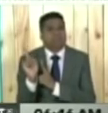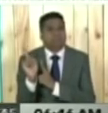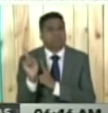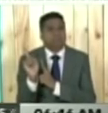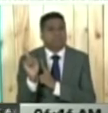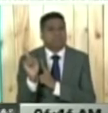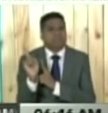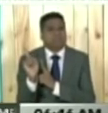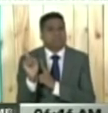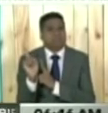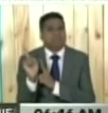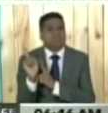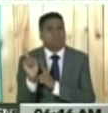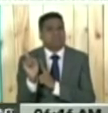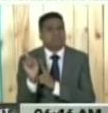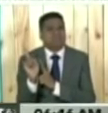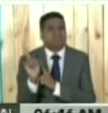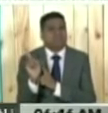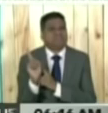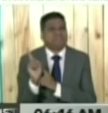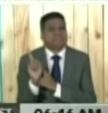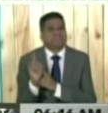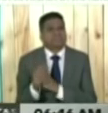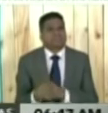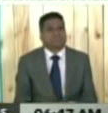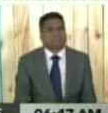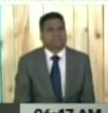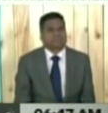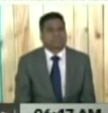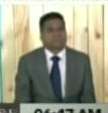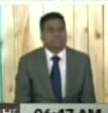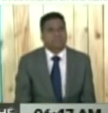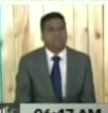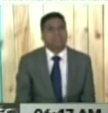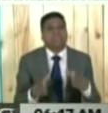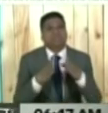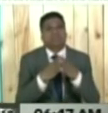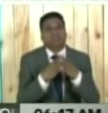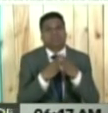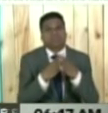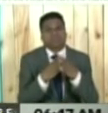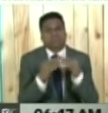Electoral, pero también es un delito en el sentido de su naturaleza penal.